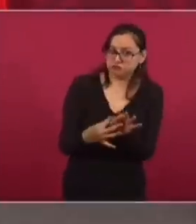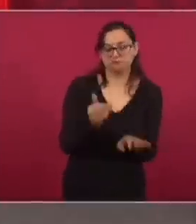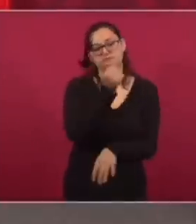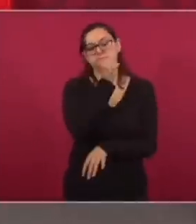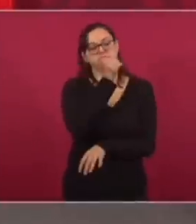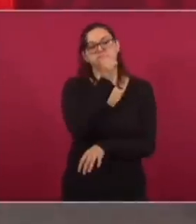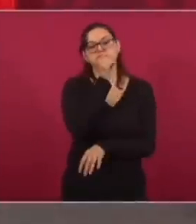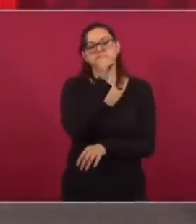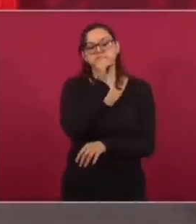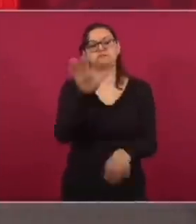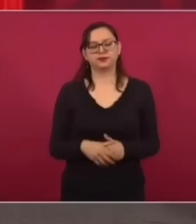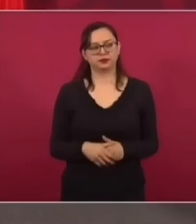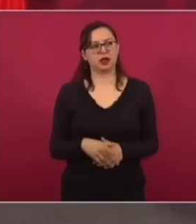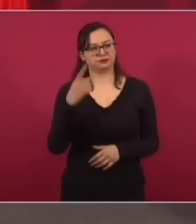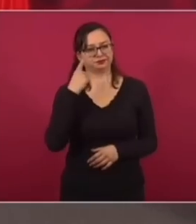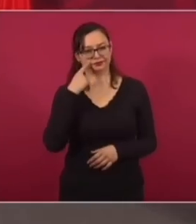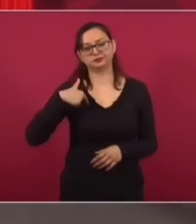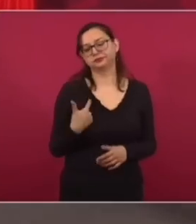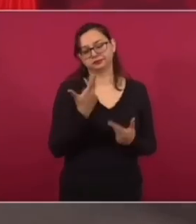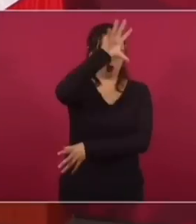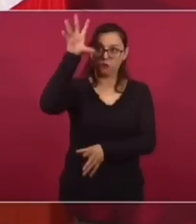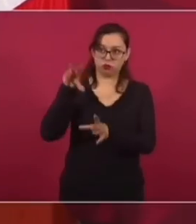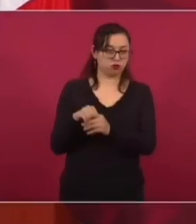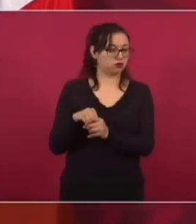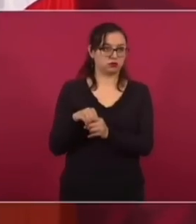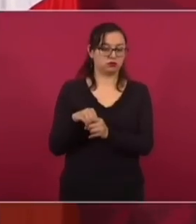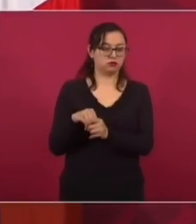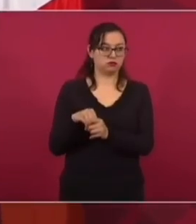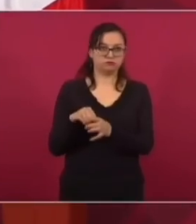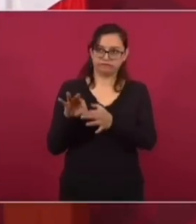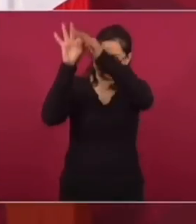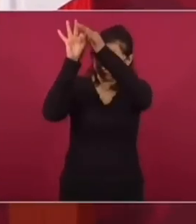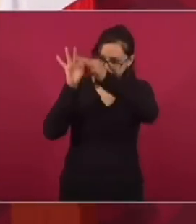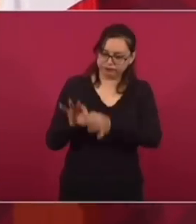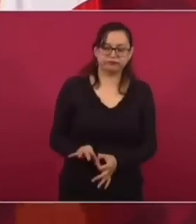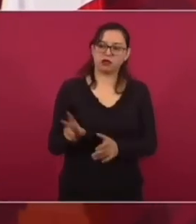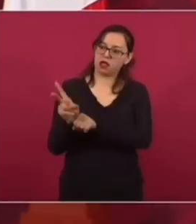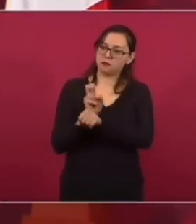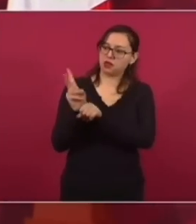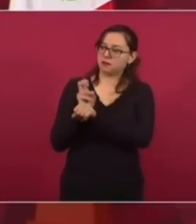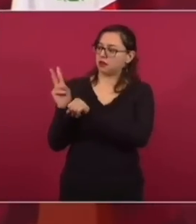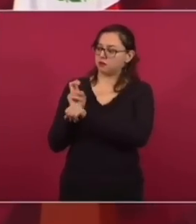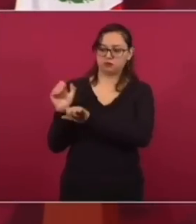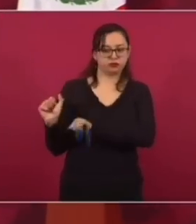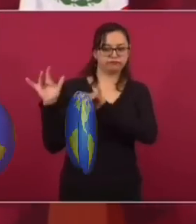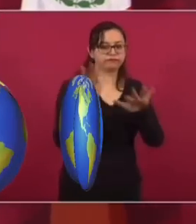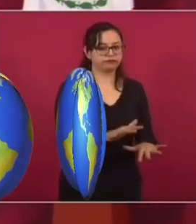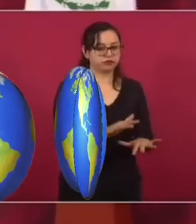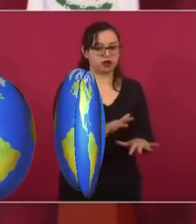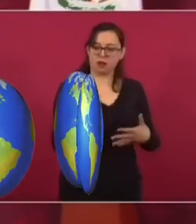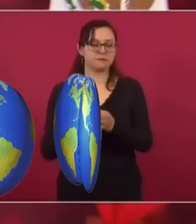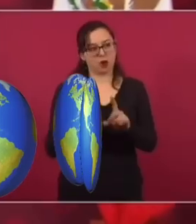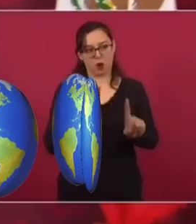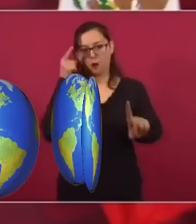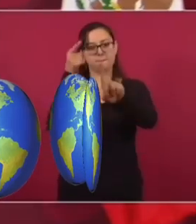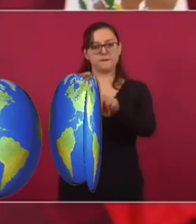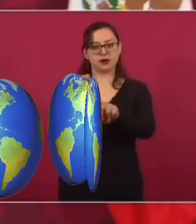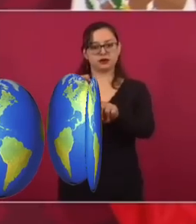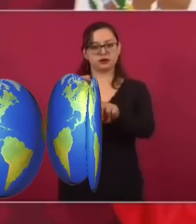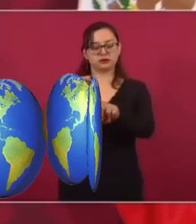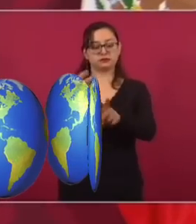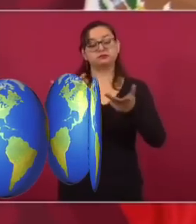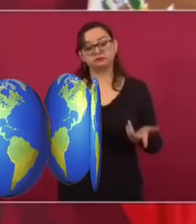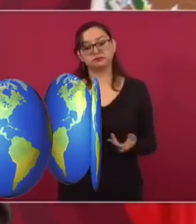estamos planteando que no se excluya a nadie, porque buscamos la unidad de toda América y